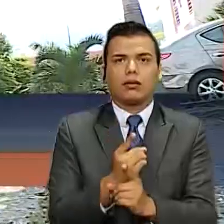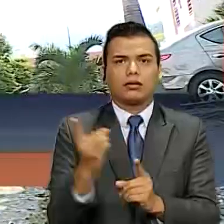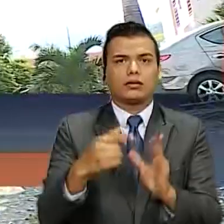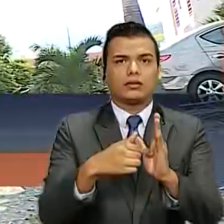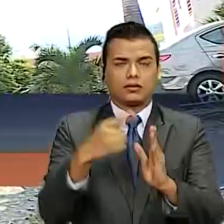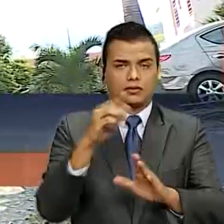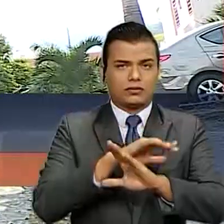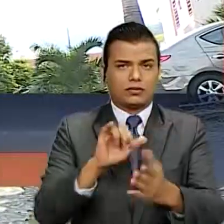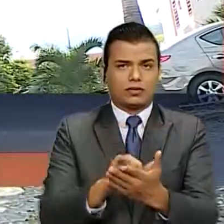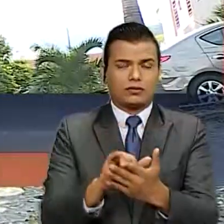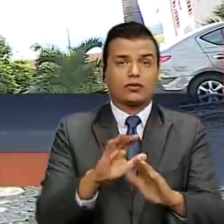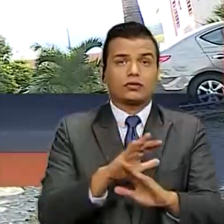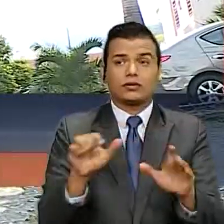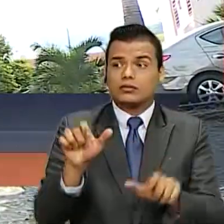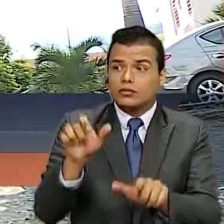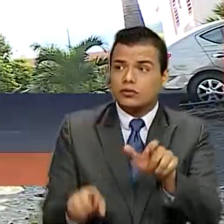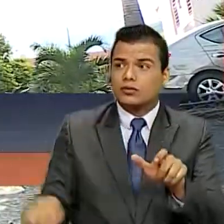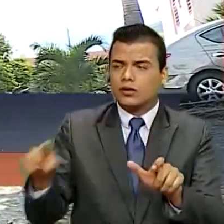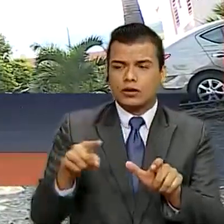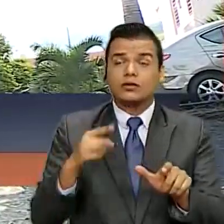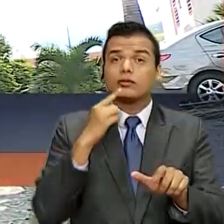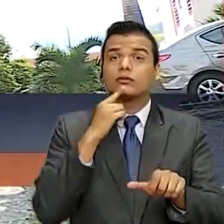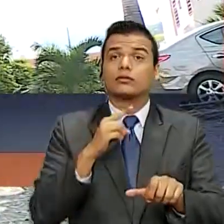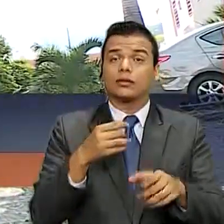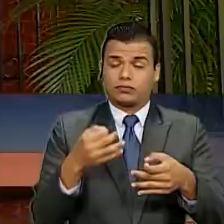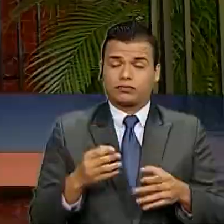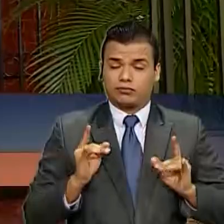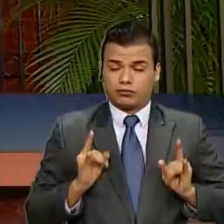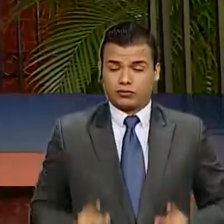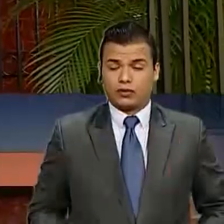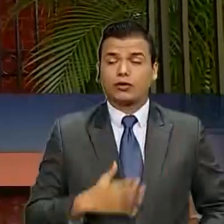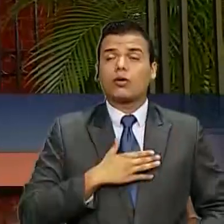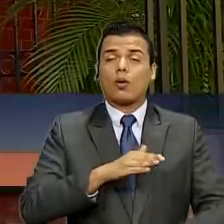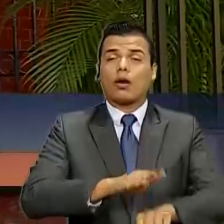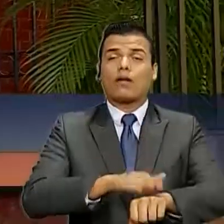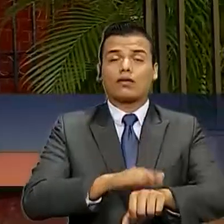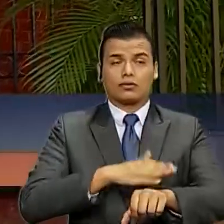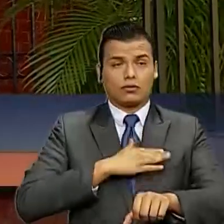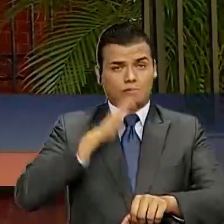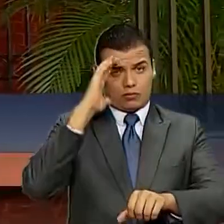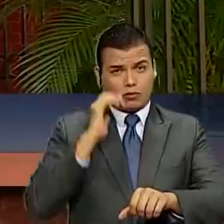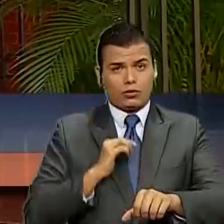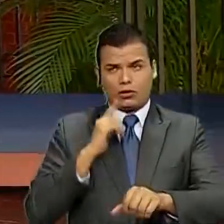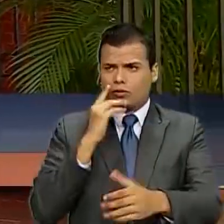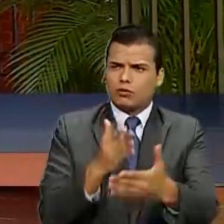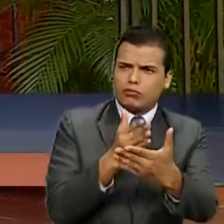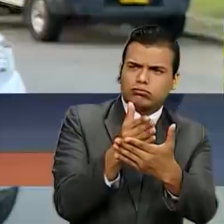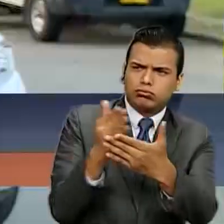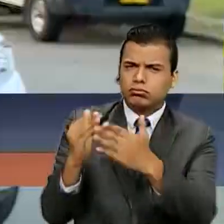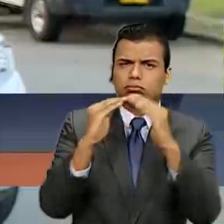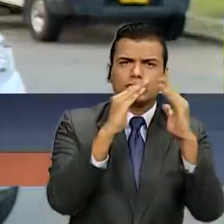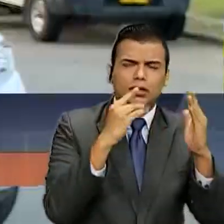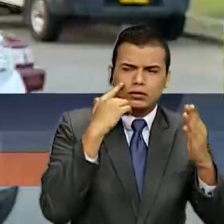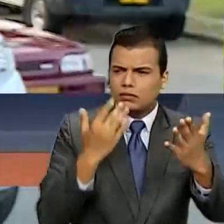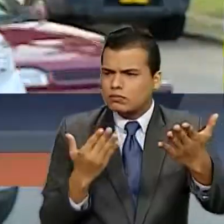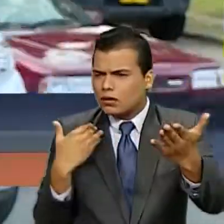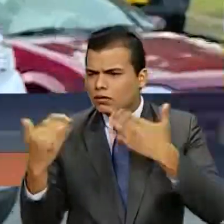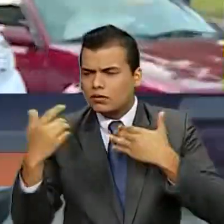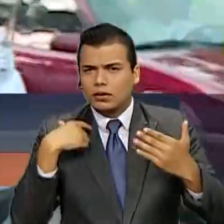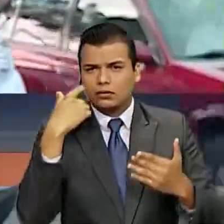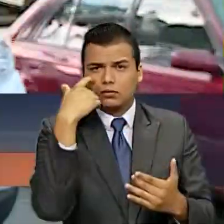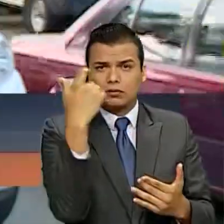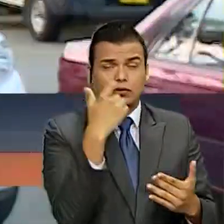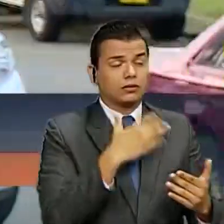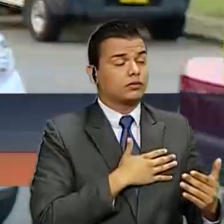Según testigos, los delincuentes vestían uniformes alusivos a las autoridades, simulando adelantar unos allanamientos. Llegaron manifestando